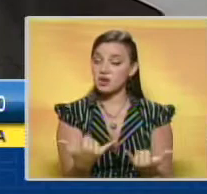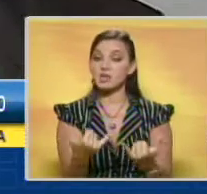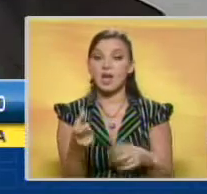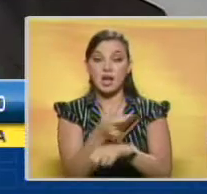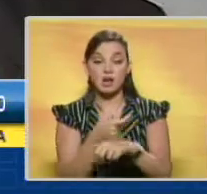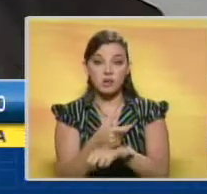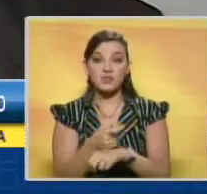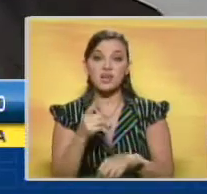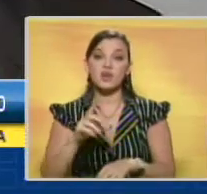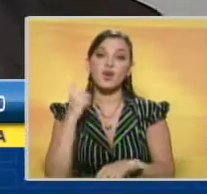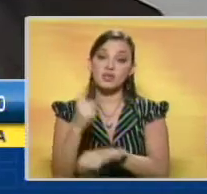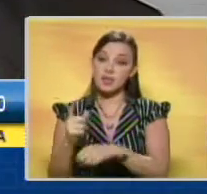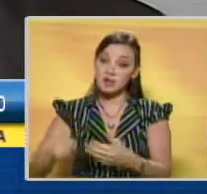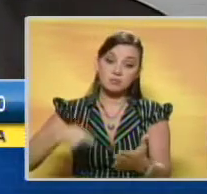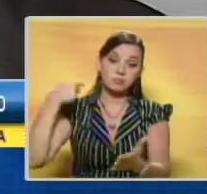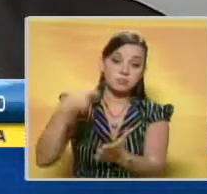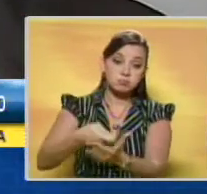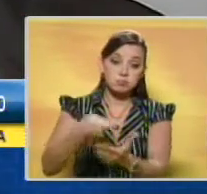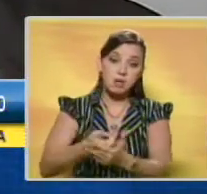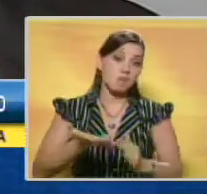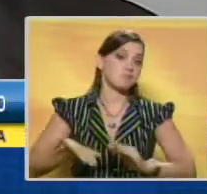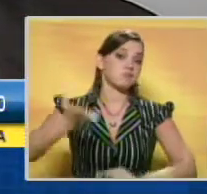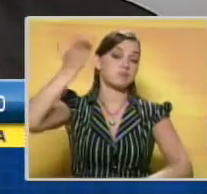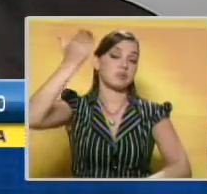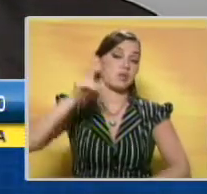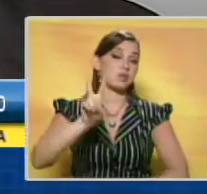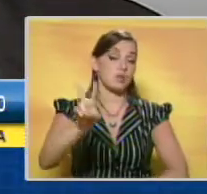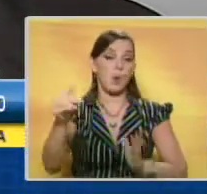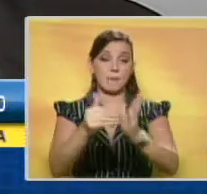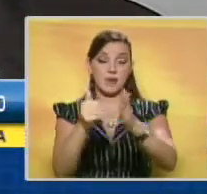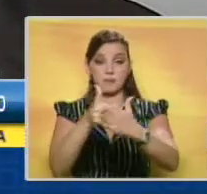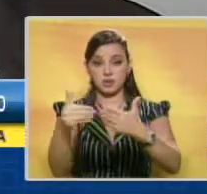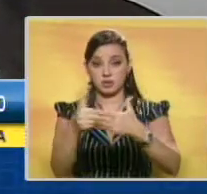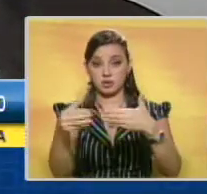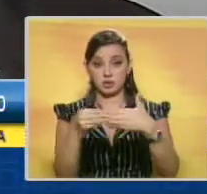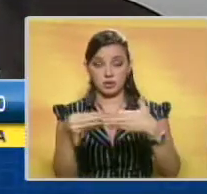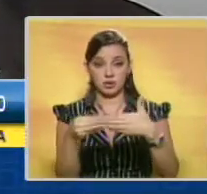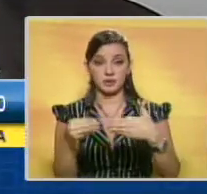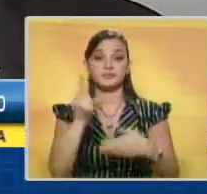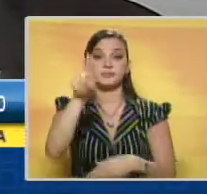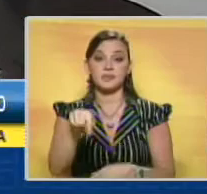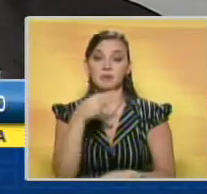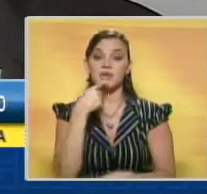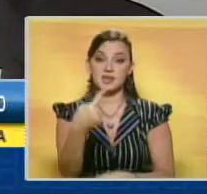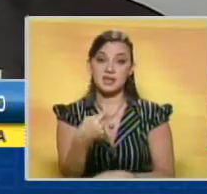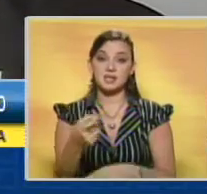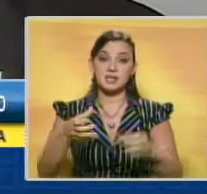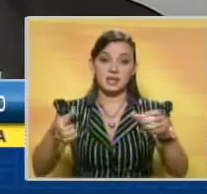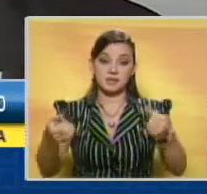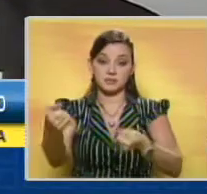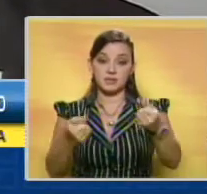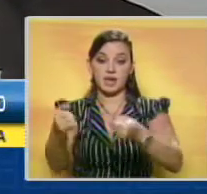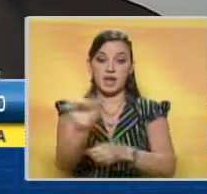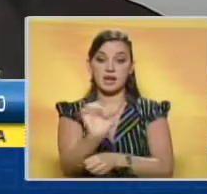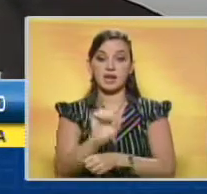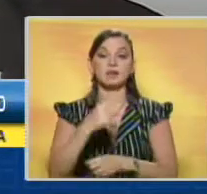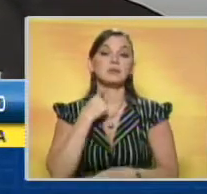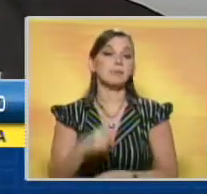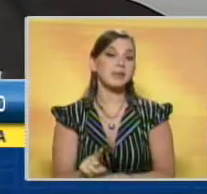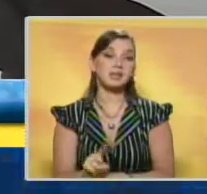deberá desembolsar una cifra superior a los 2.000 millones de dólares. Dijo que el sector automotriz está trabajando a